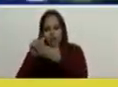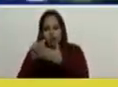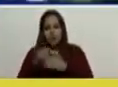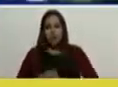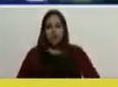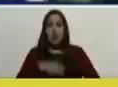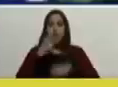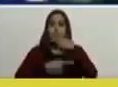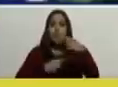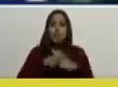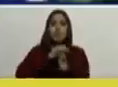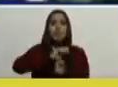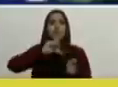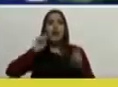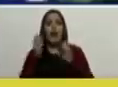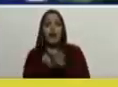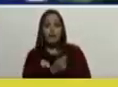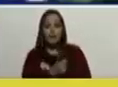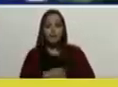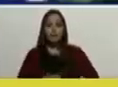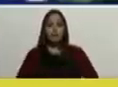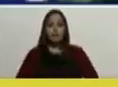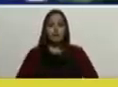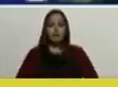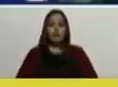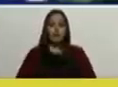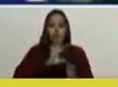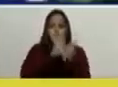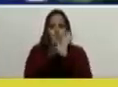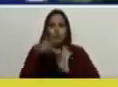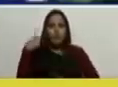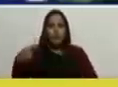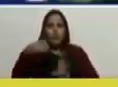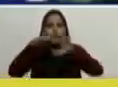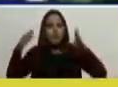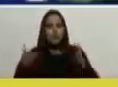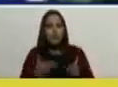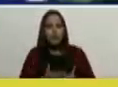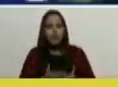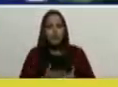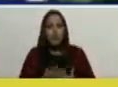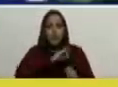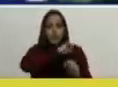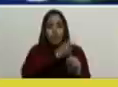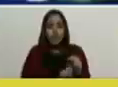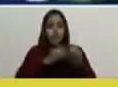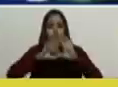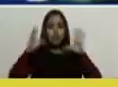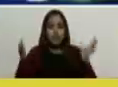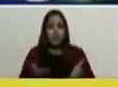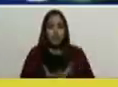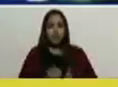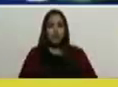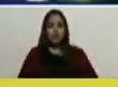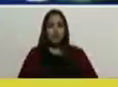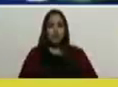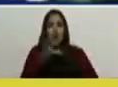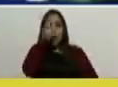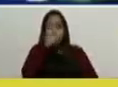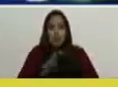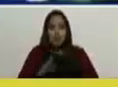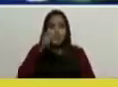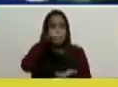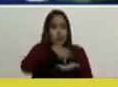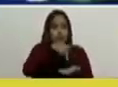de los procesos de cambio de la geopolítica mundial, del poder mundial. Brasil forma